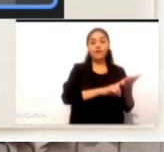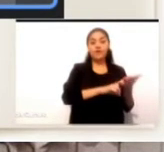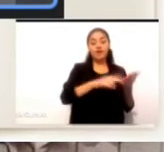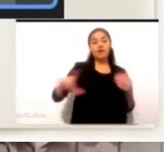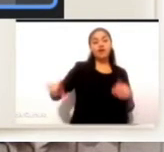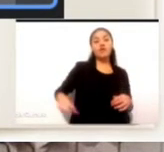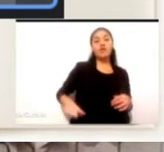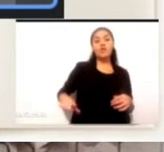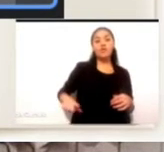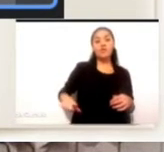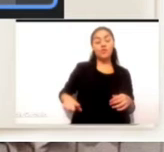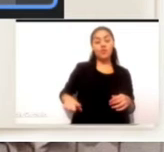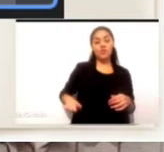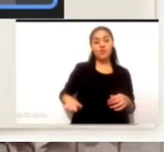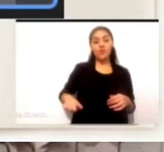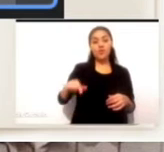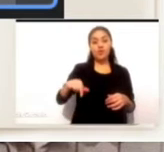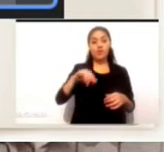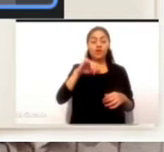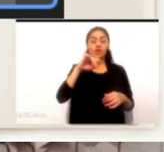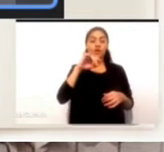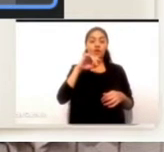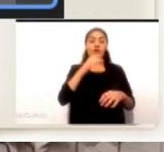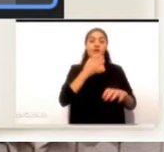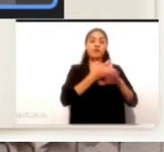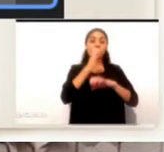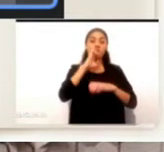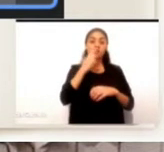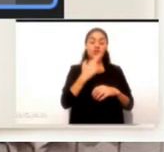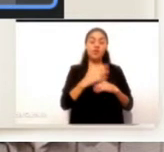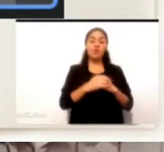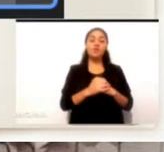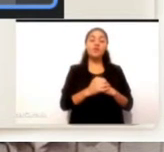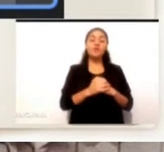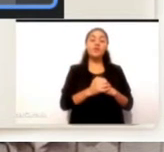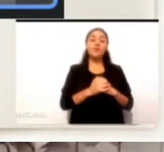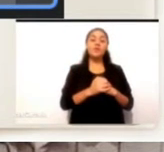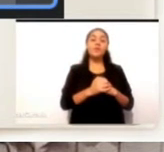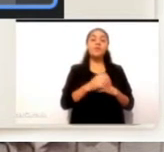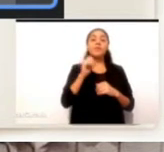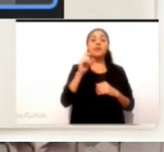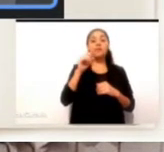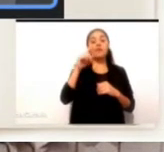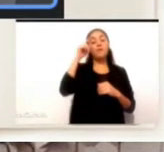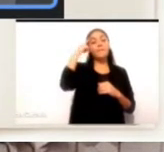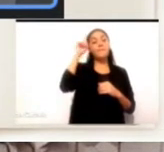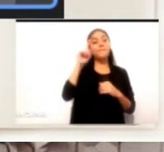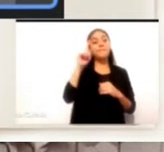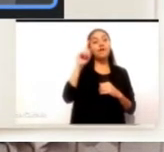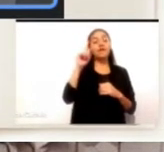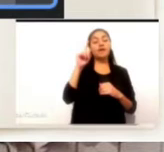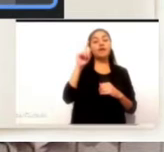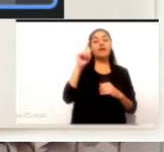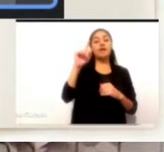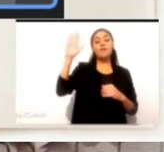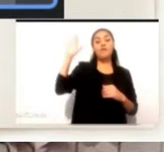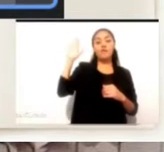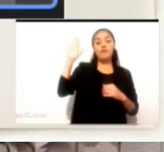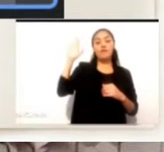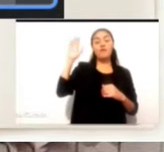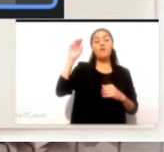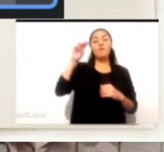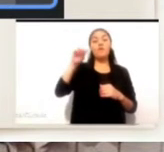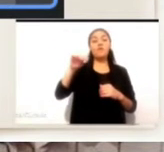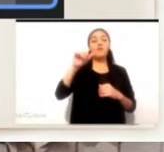el otorgamiento de la constancia de mayoría y validez a favor de María Eugenia Campos Galván, candidata postulada por los